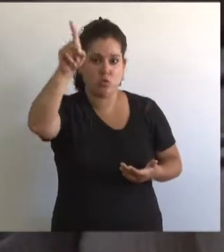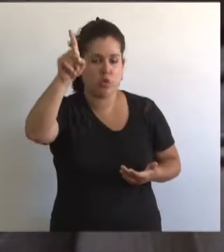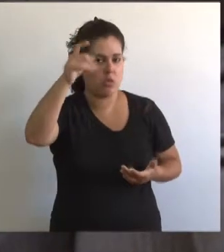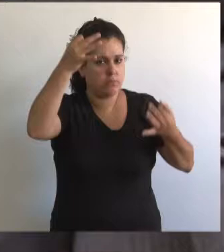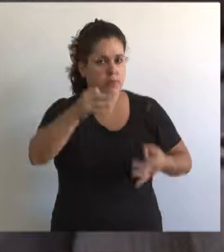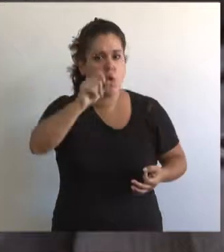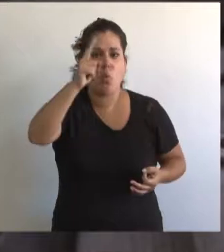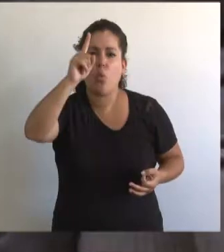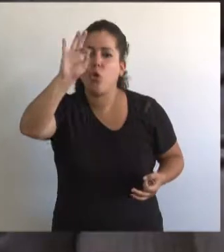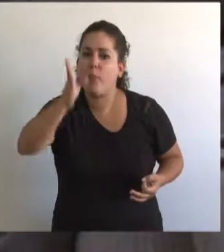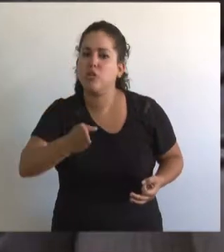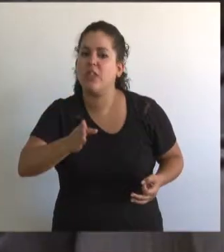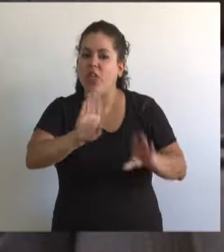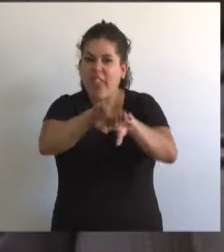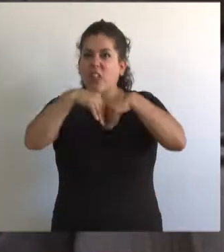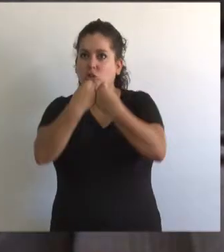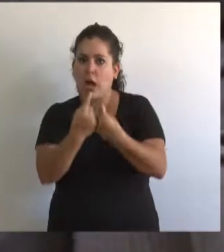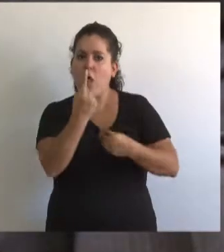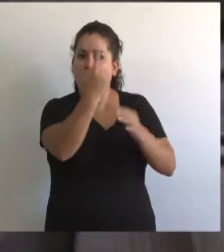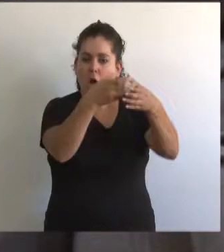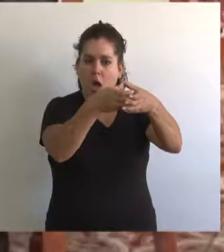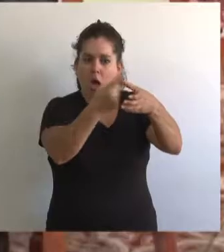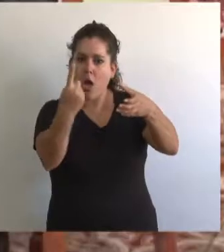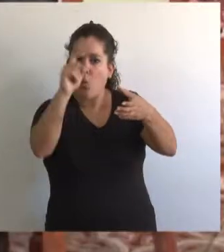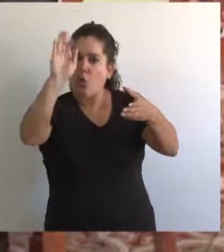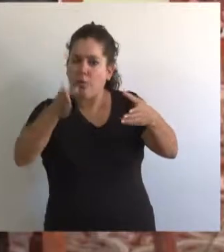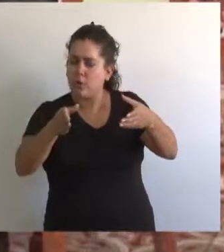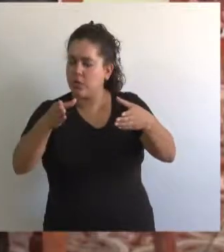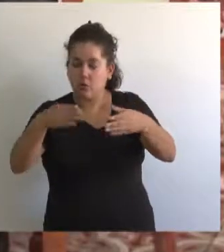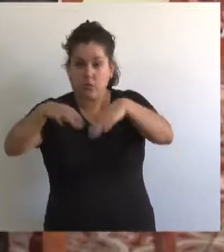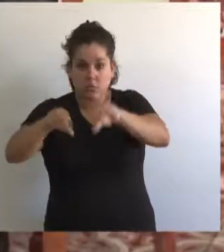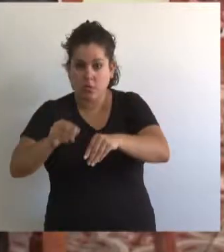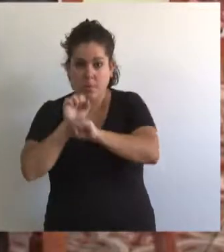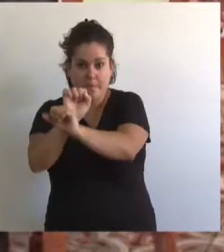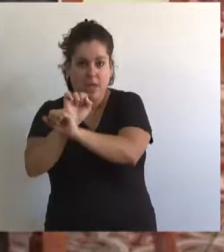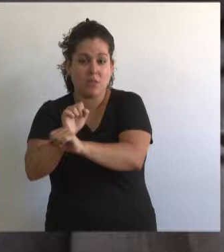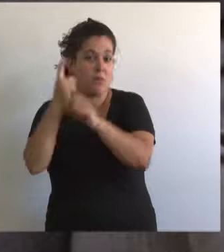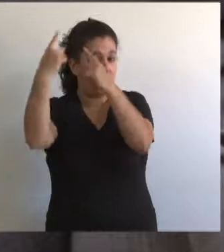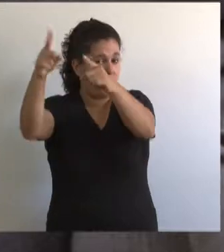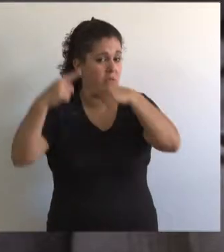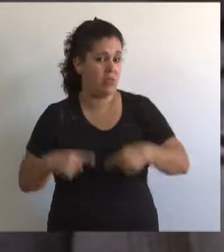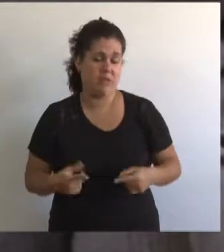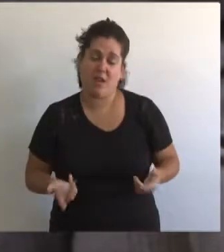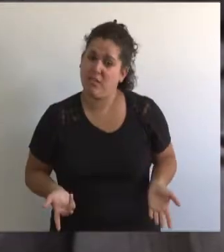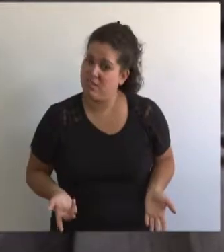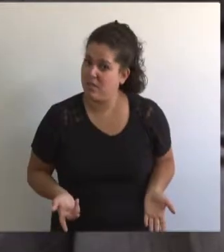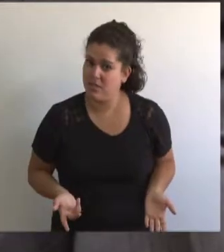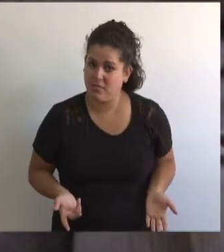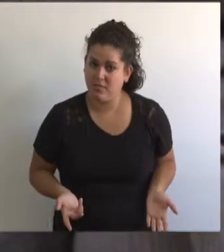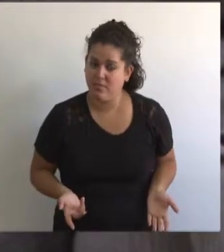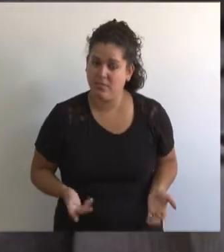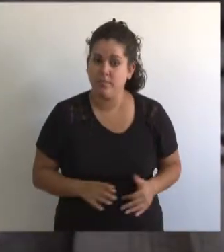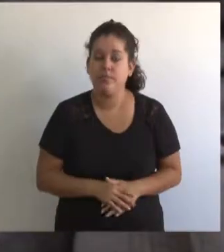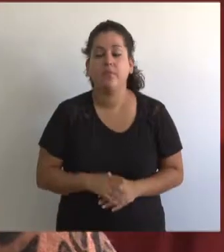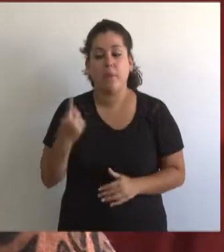ejemplo, tiene el 1% de su población. Sí, lo que pasa es que tenemos muchos detenidos sin condena a veces, por eso que son situaciones distintas. Exactamente.